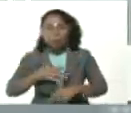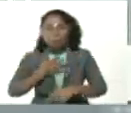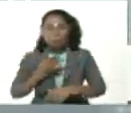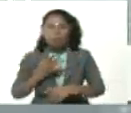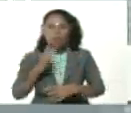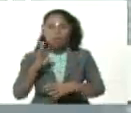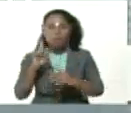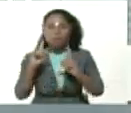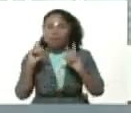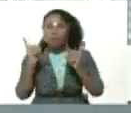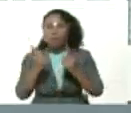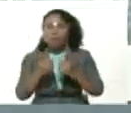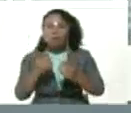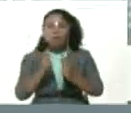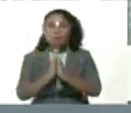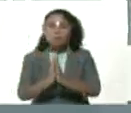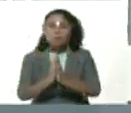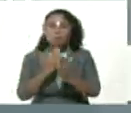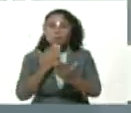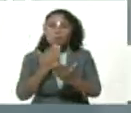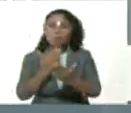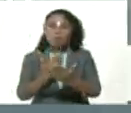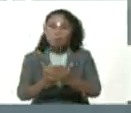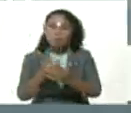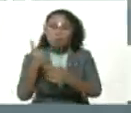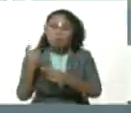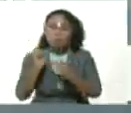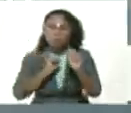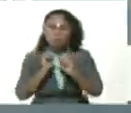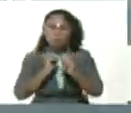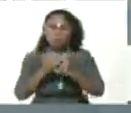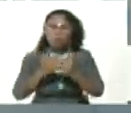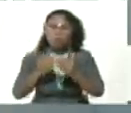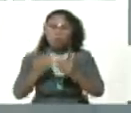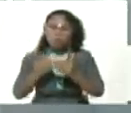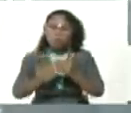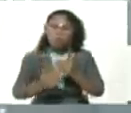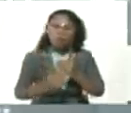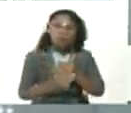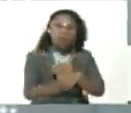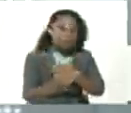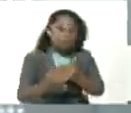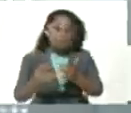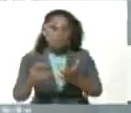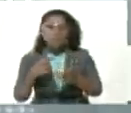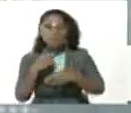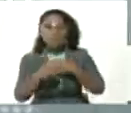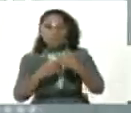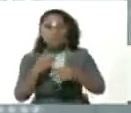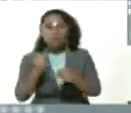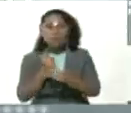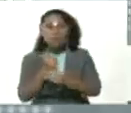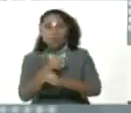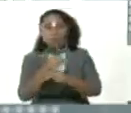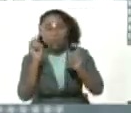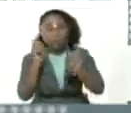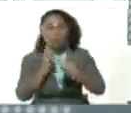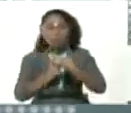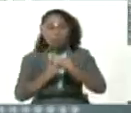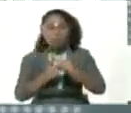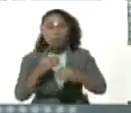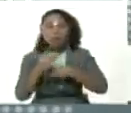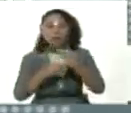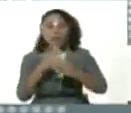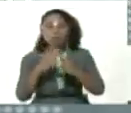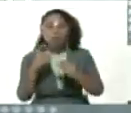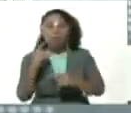un clima favorable que permitió que la maquinaria avanzara considerablemente, y esos son elementos positivos a resaltar.